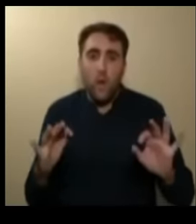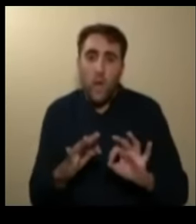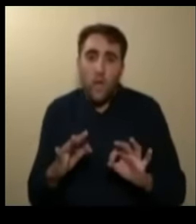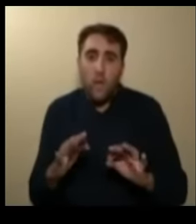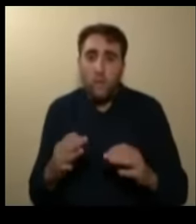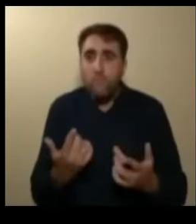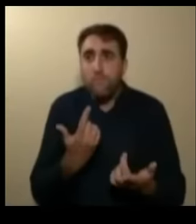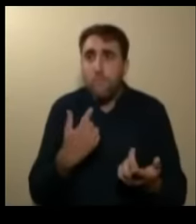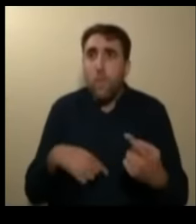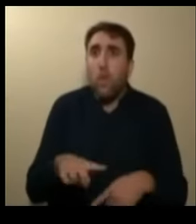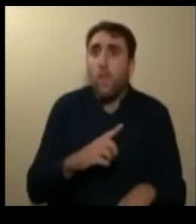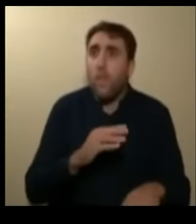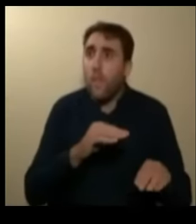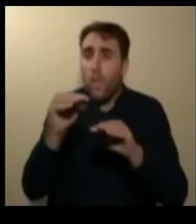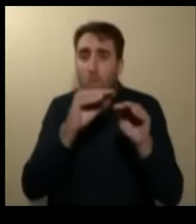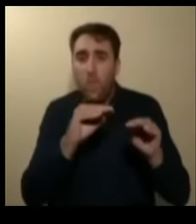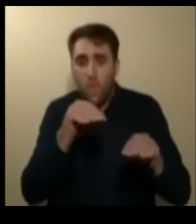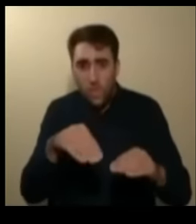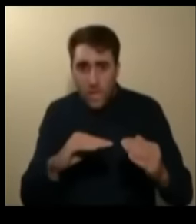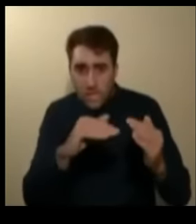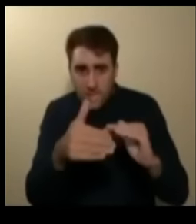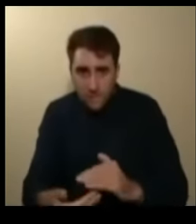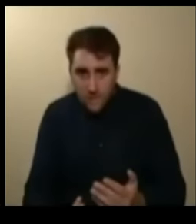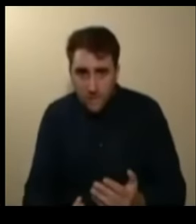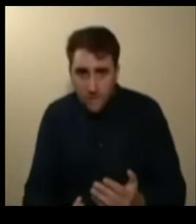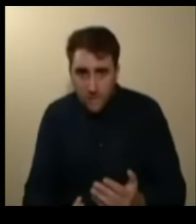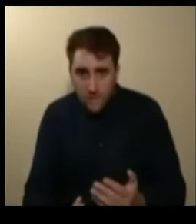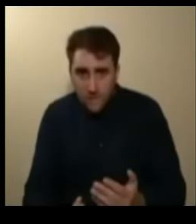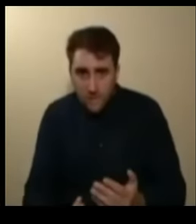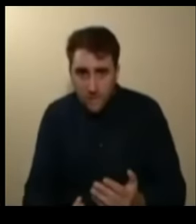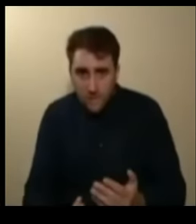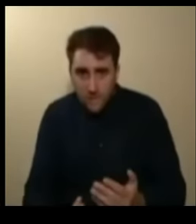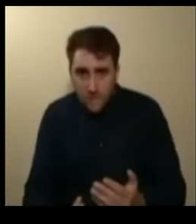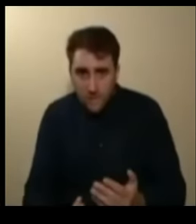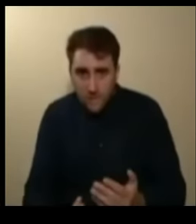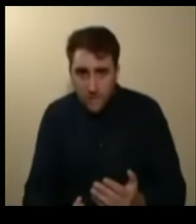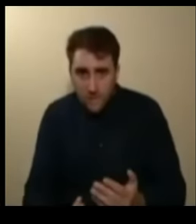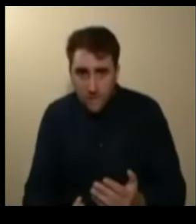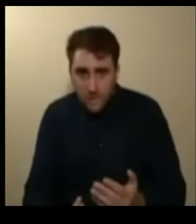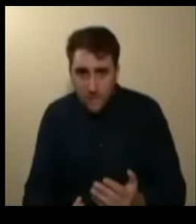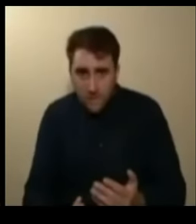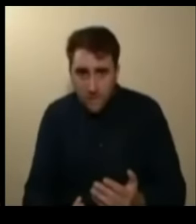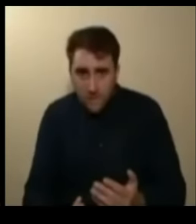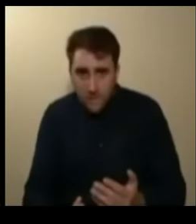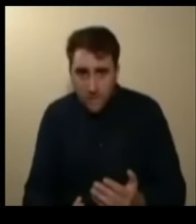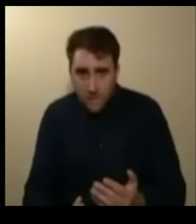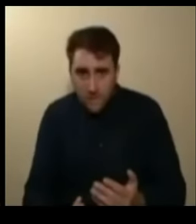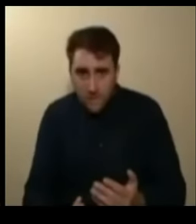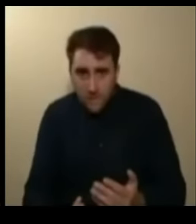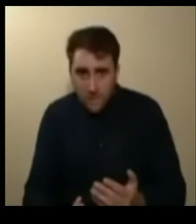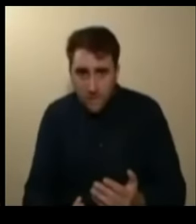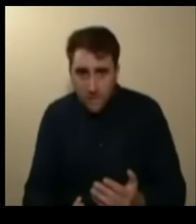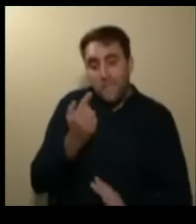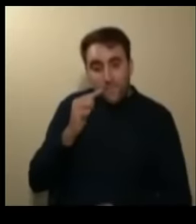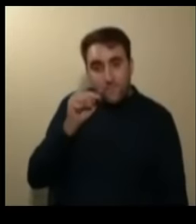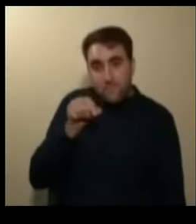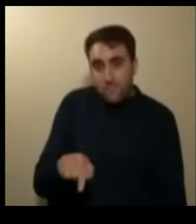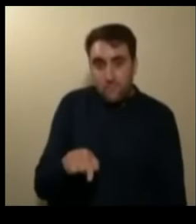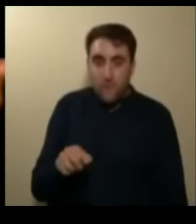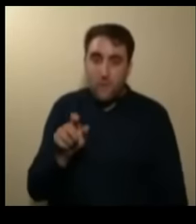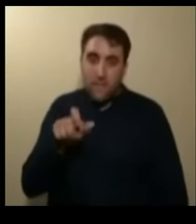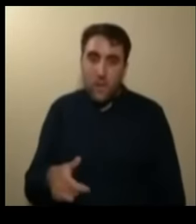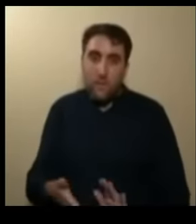posibilidad, la irse a vivir un asentamiento. Hoy esta ley defiende mucho más al inquilino que lo que recién se hacía